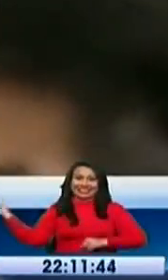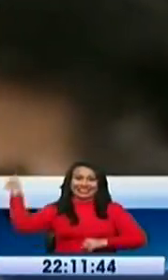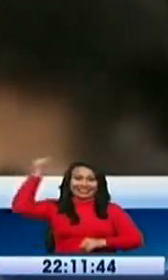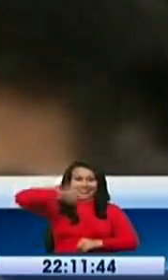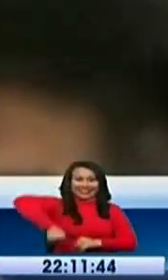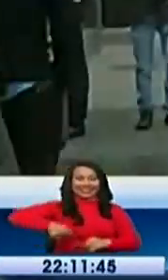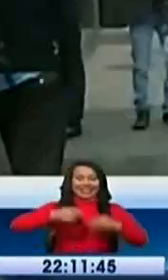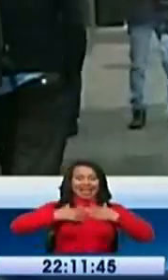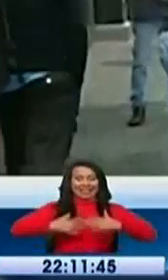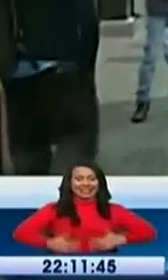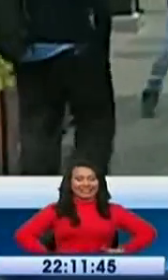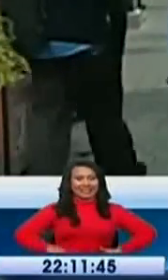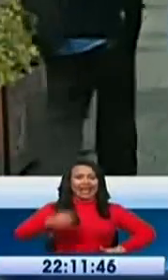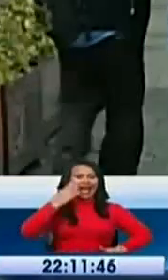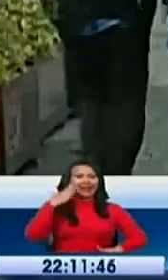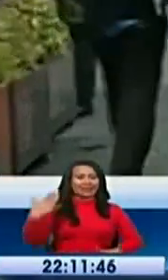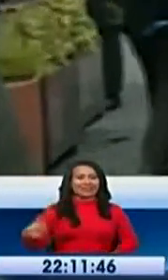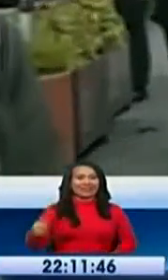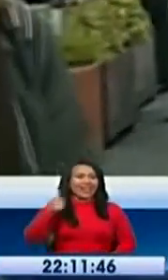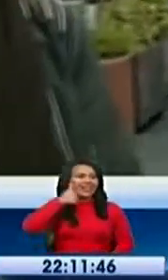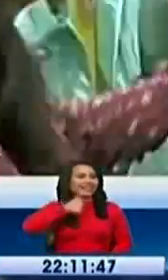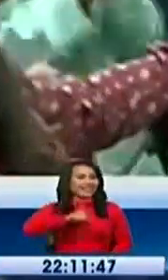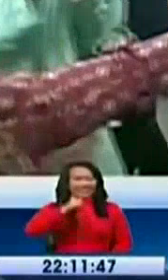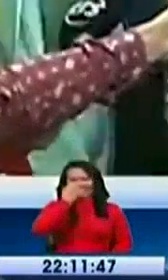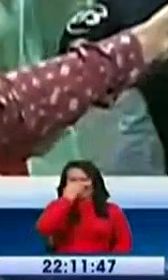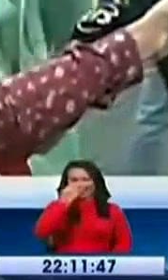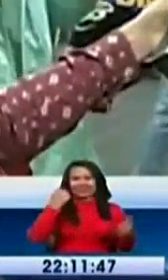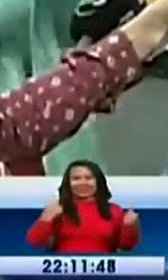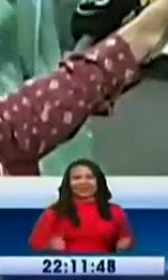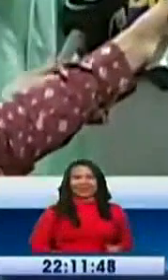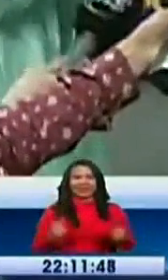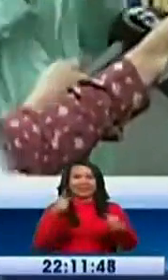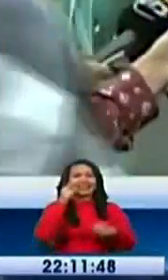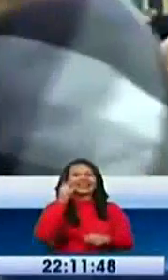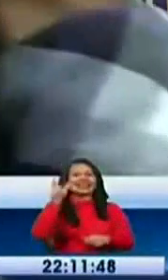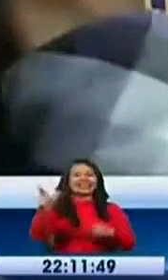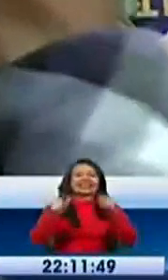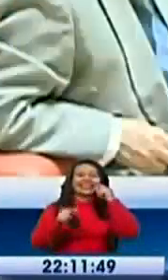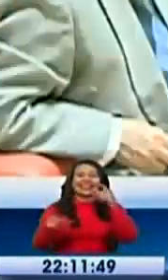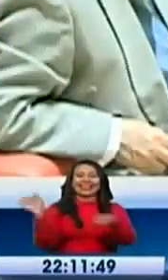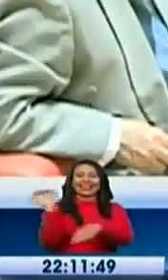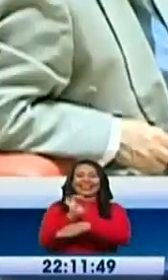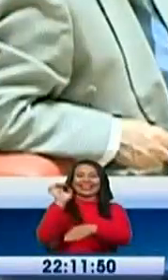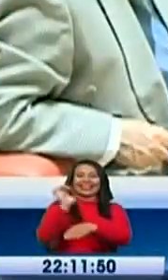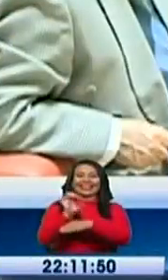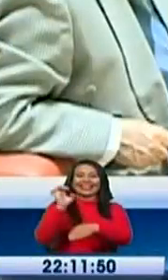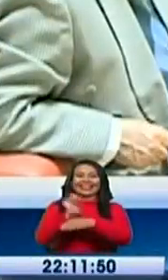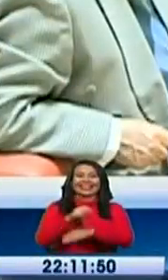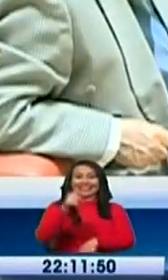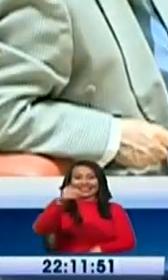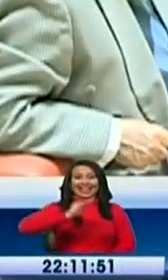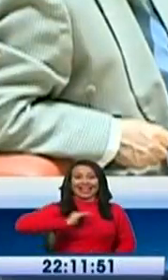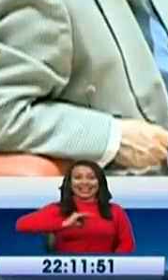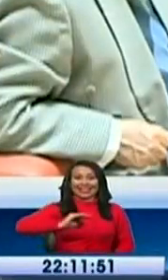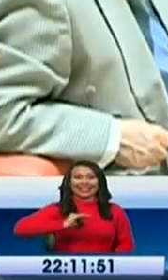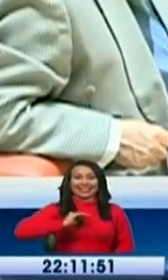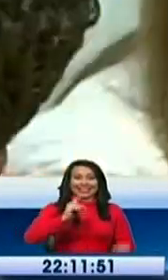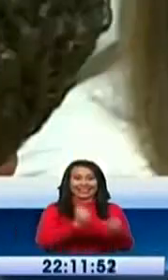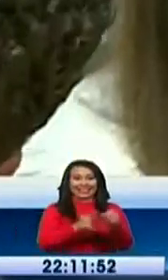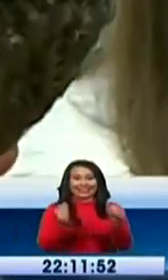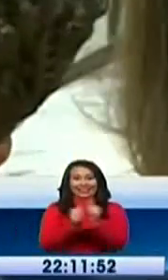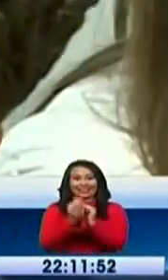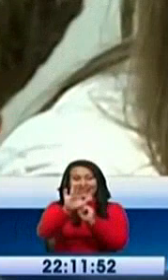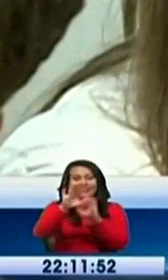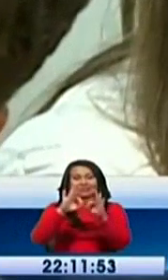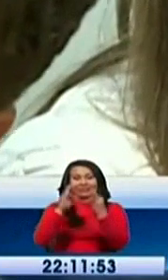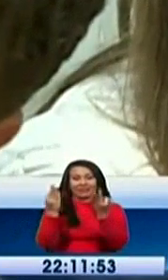Esta vez fueron ecuatorianos. ¡Ecuador! ¡Ecuador! ¡Ecuador! El alcalde de Quito, Mauricio Rodas, junto a su familia y